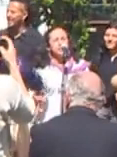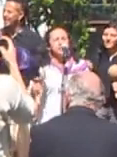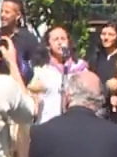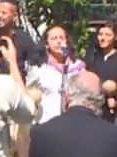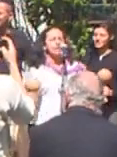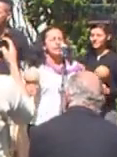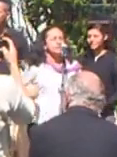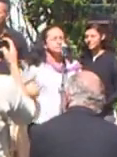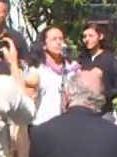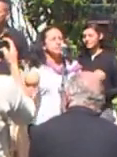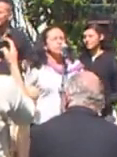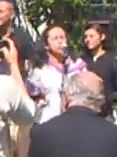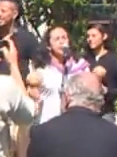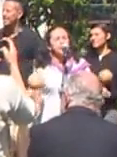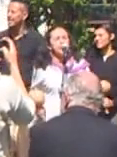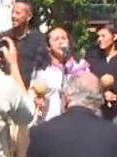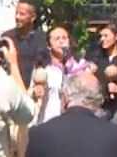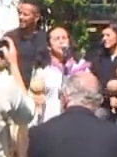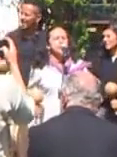dormí.